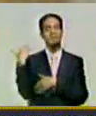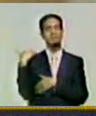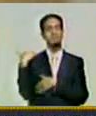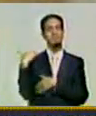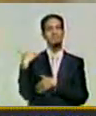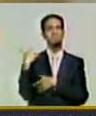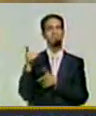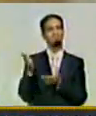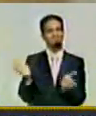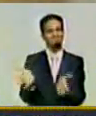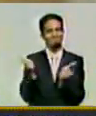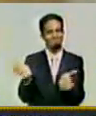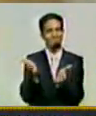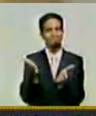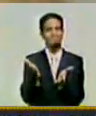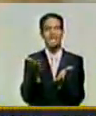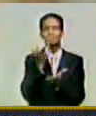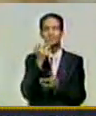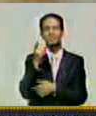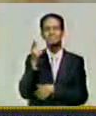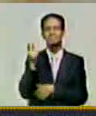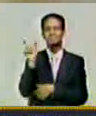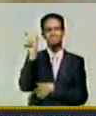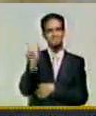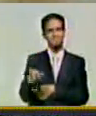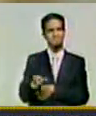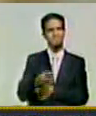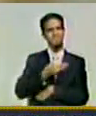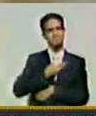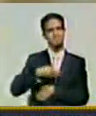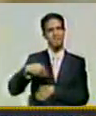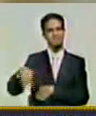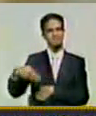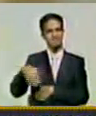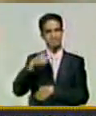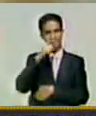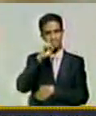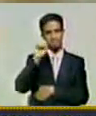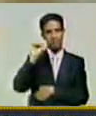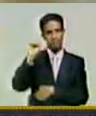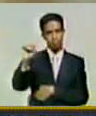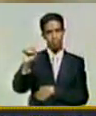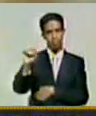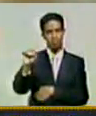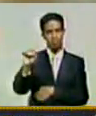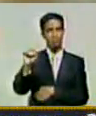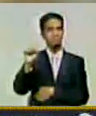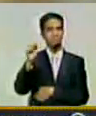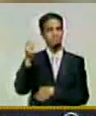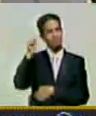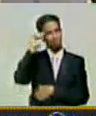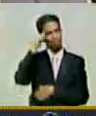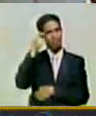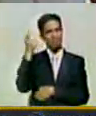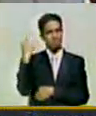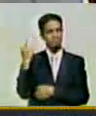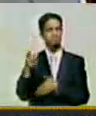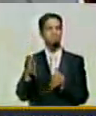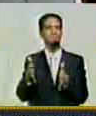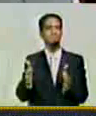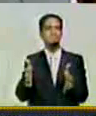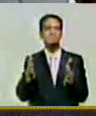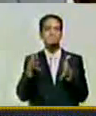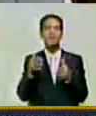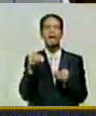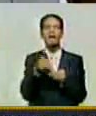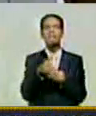de Estado. Fue el presidente Nicolás Maduro cuando, obtenida una victoria electoral importante en las elecciones del 20 de